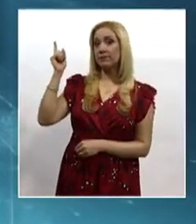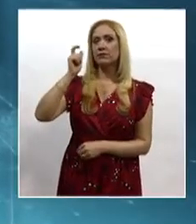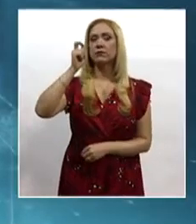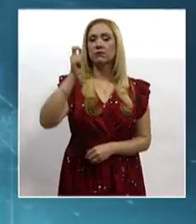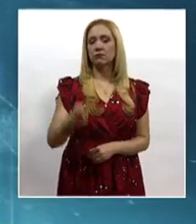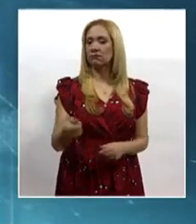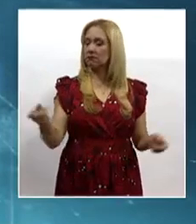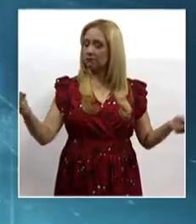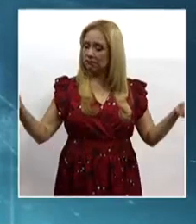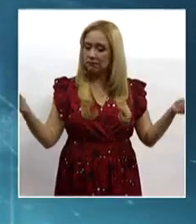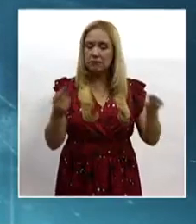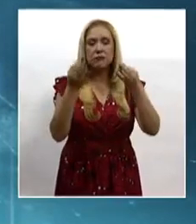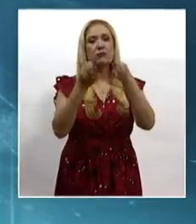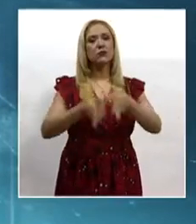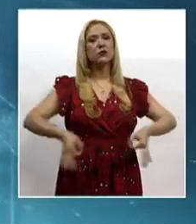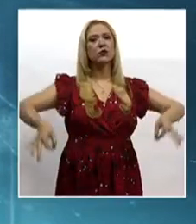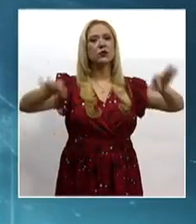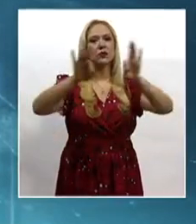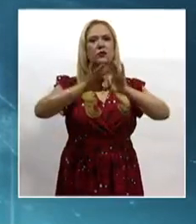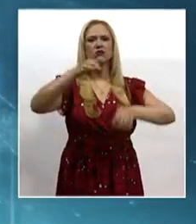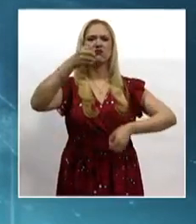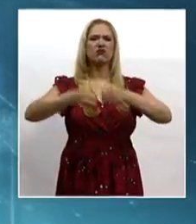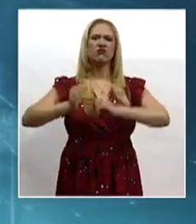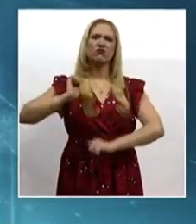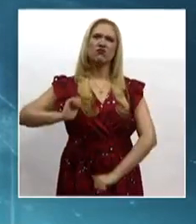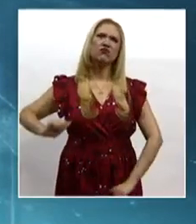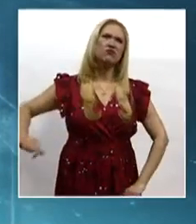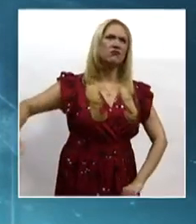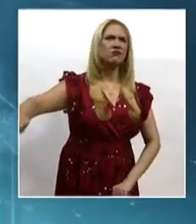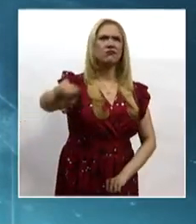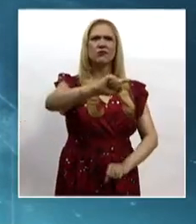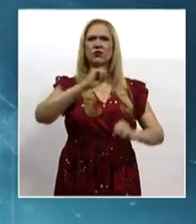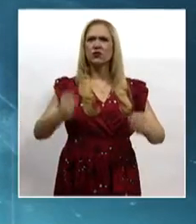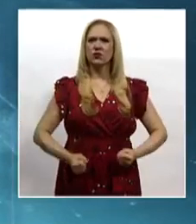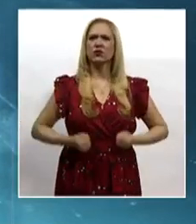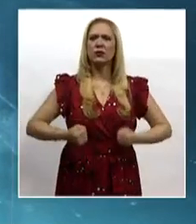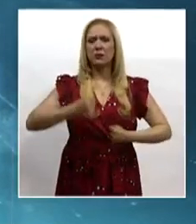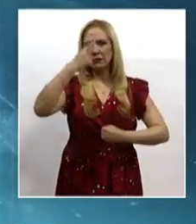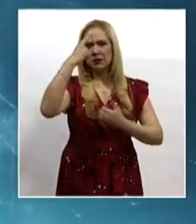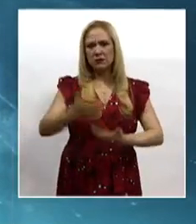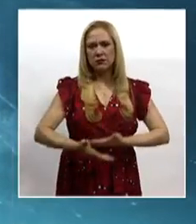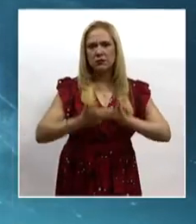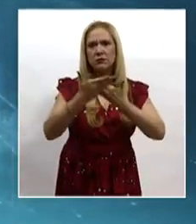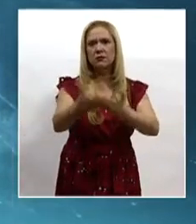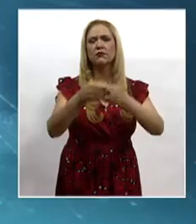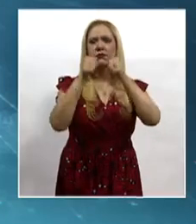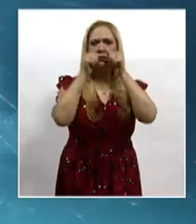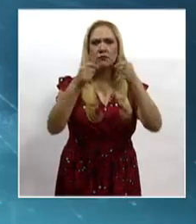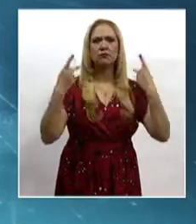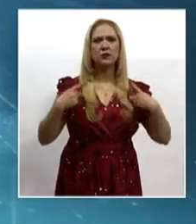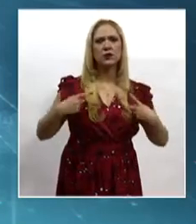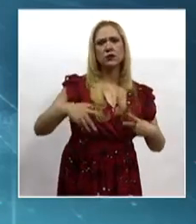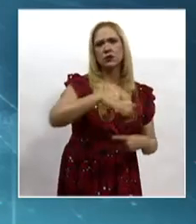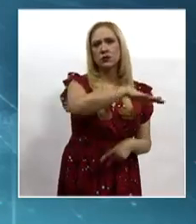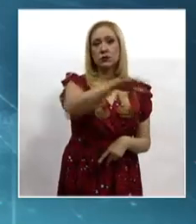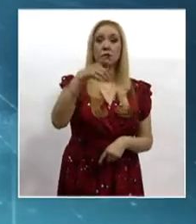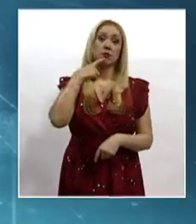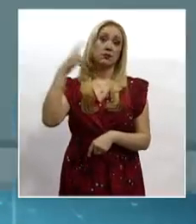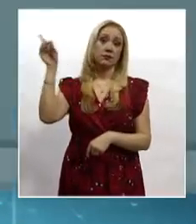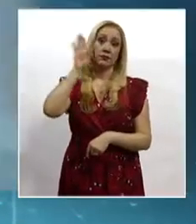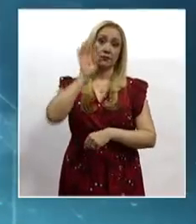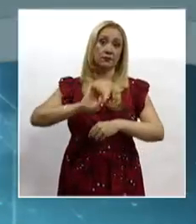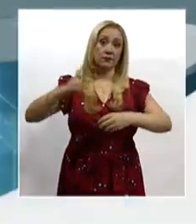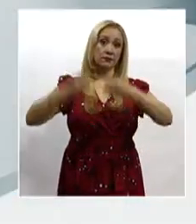Es indispensable fortalecer a los poderes judiciales para garantizar el acceso a la justicia, afirman ministros de la Corte.